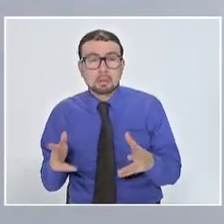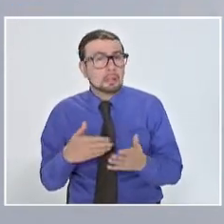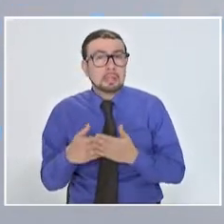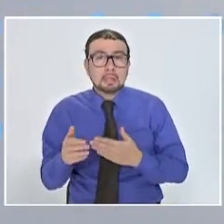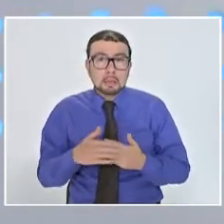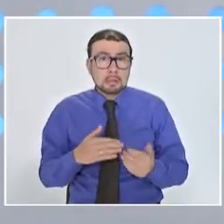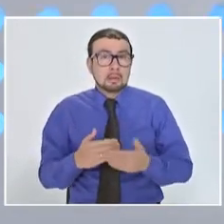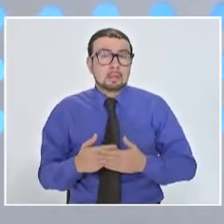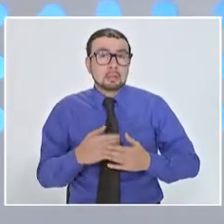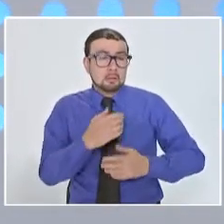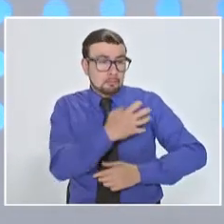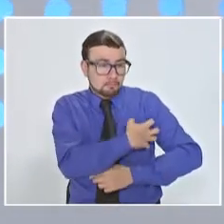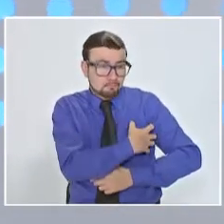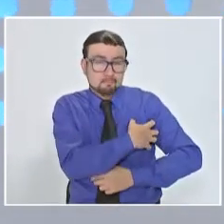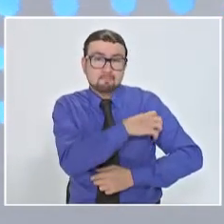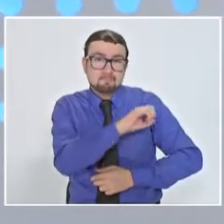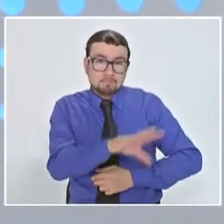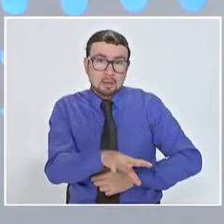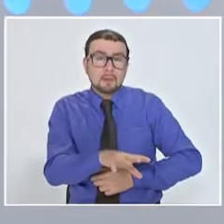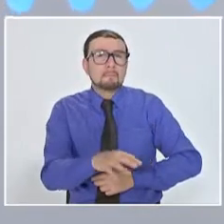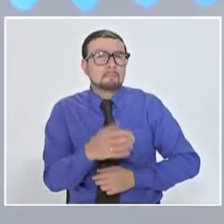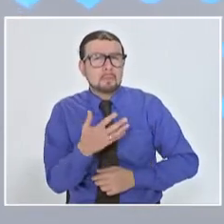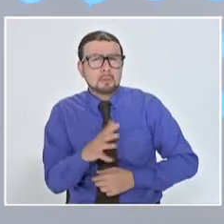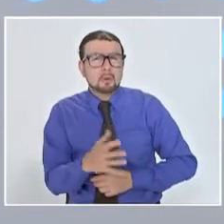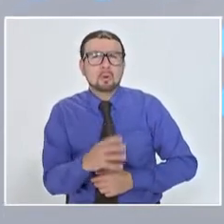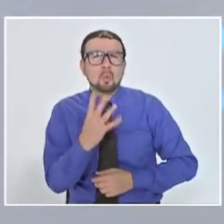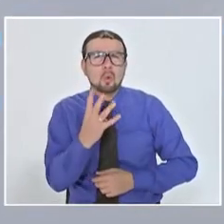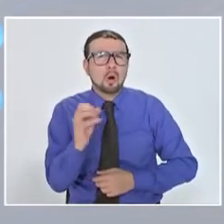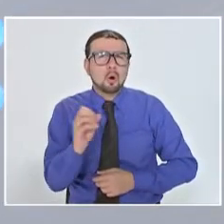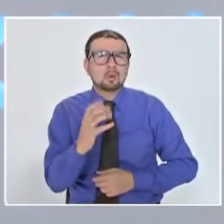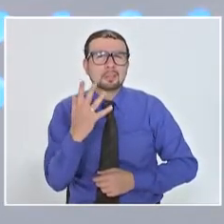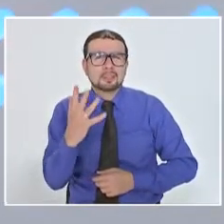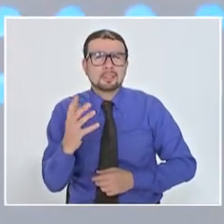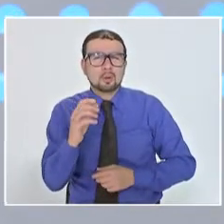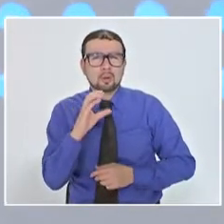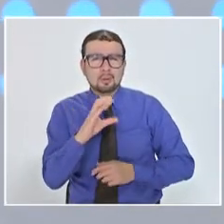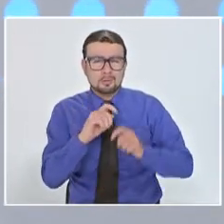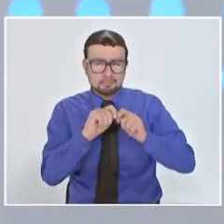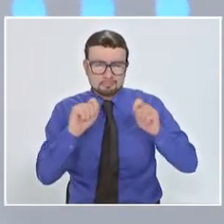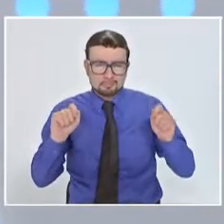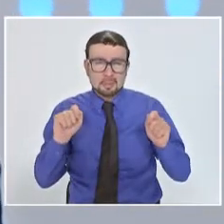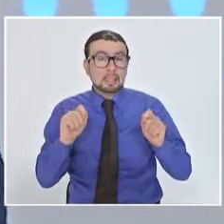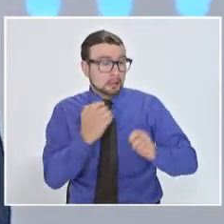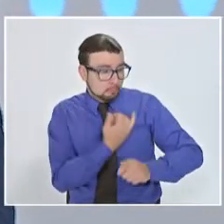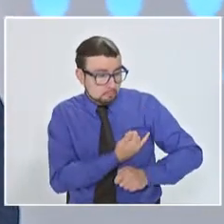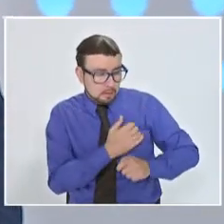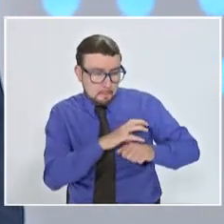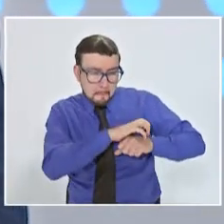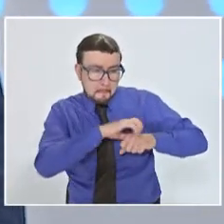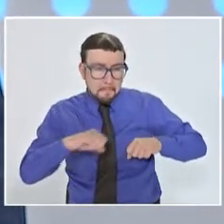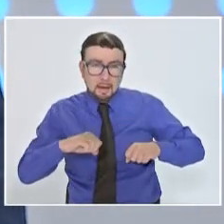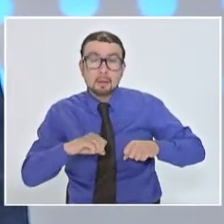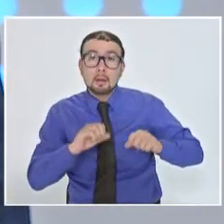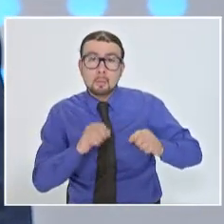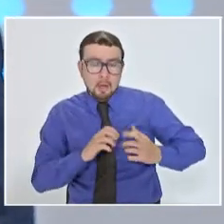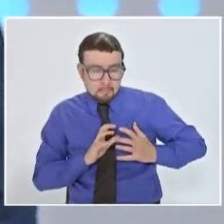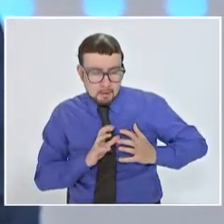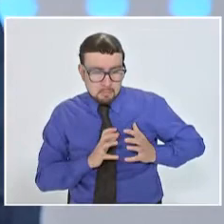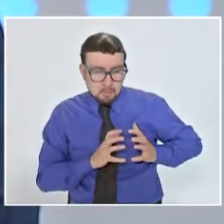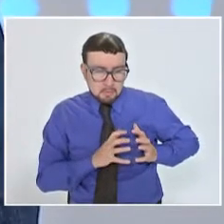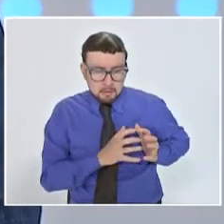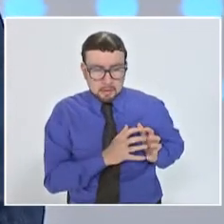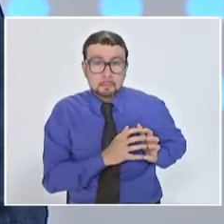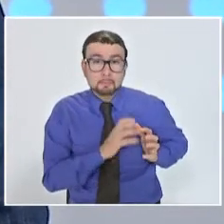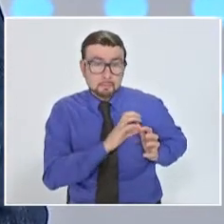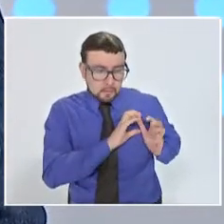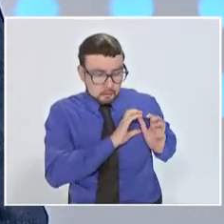un área, generalmente en esta cirugía sacan áreas de más o menos 4 o 5 centímetros, tenemos la posibilidad de rotar, ¿sí?, un